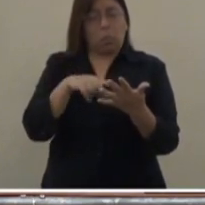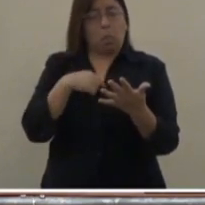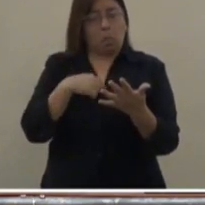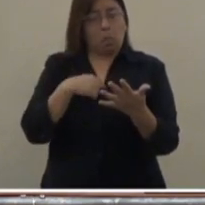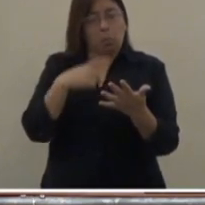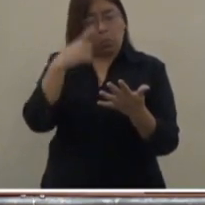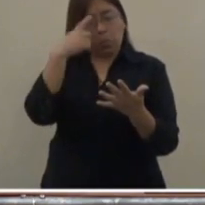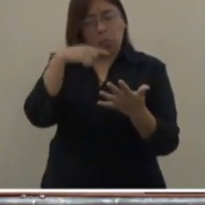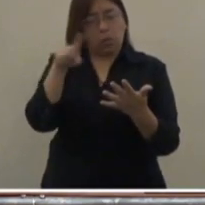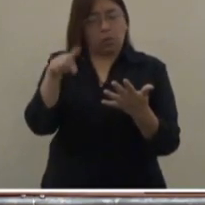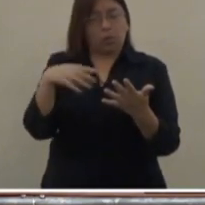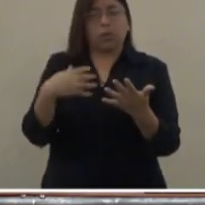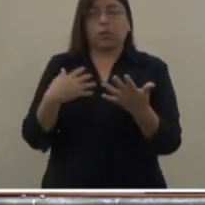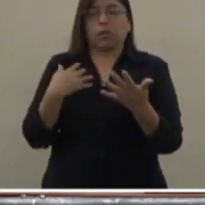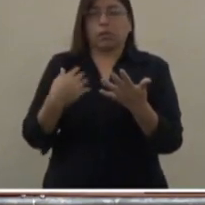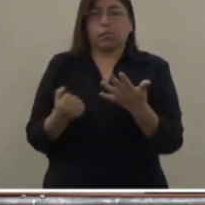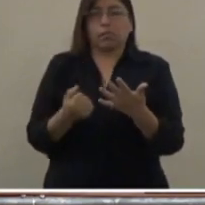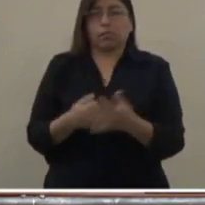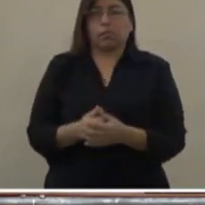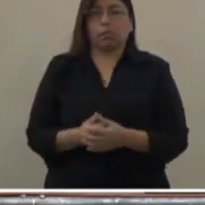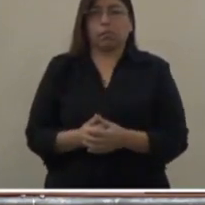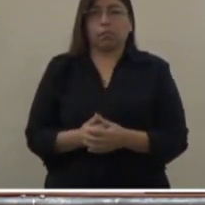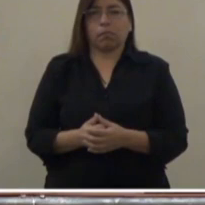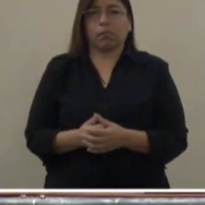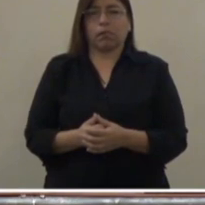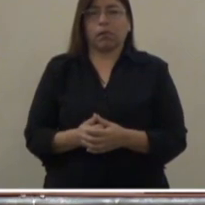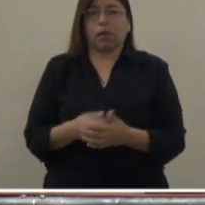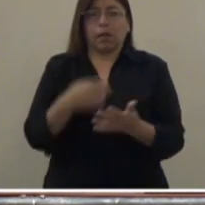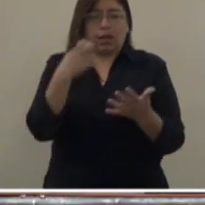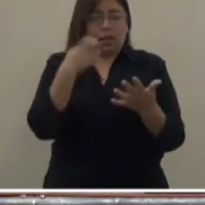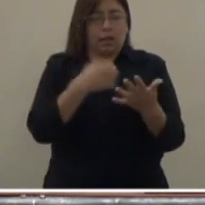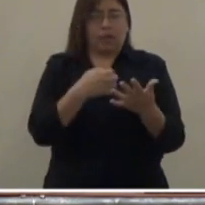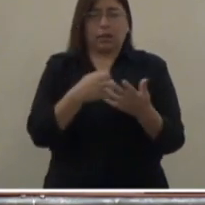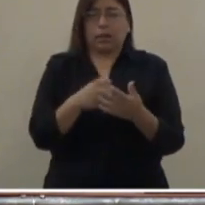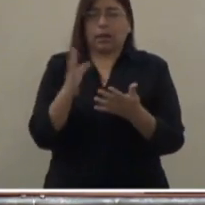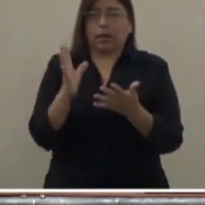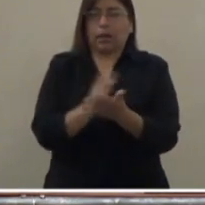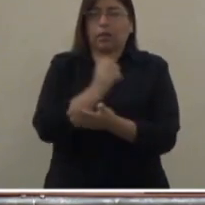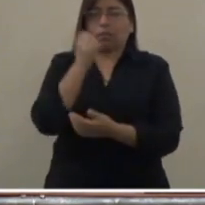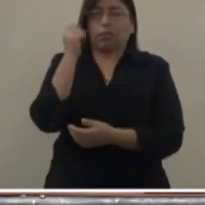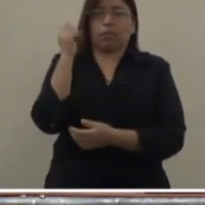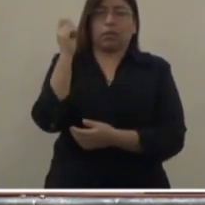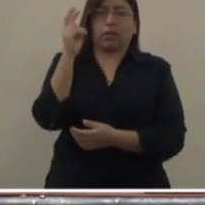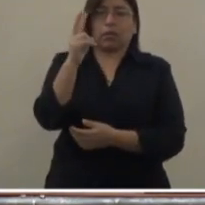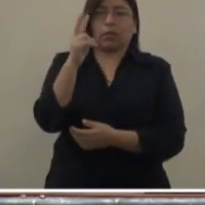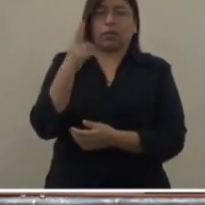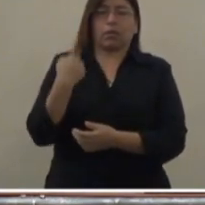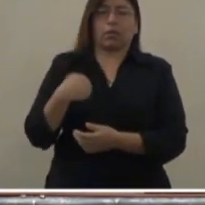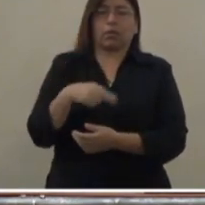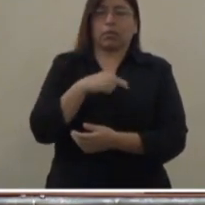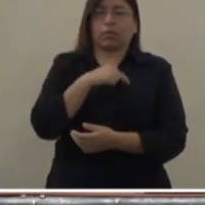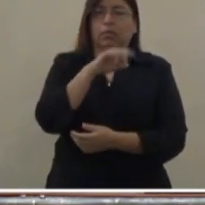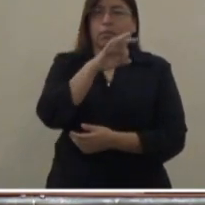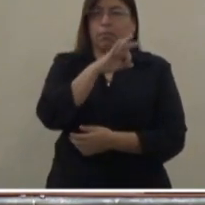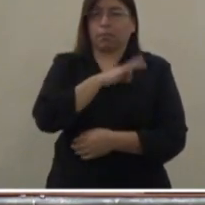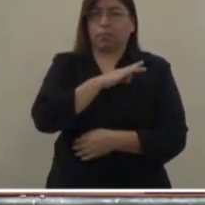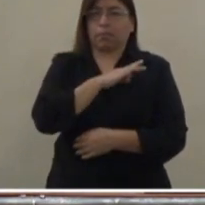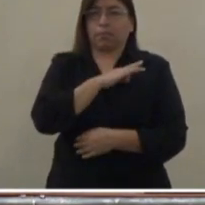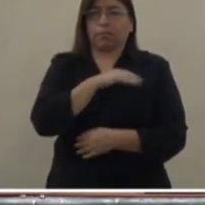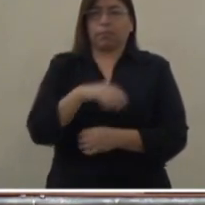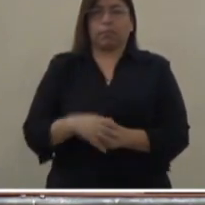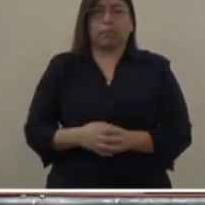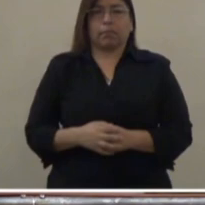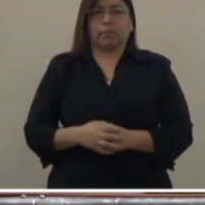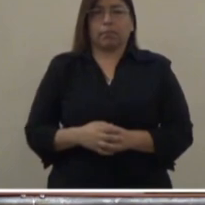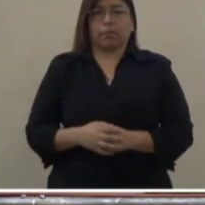está tomado de ese pasaje. Esta es la victoria, nuestra fe.